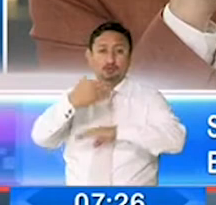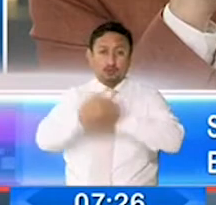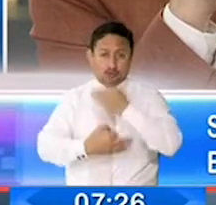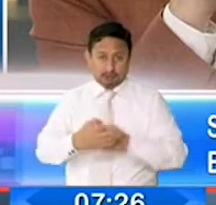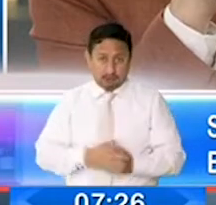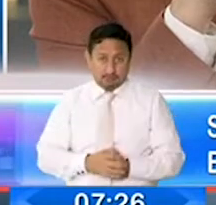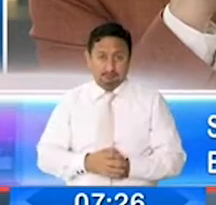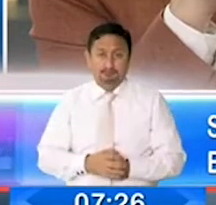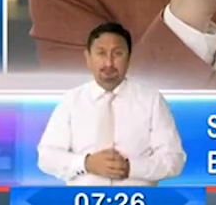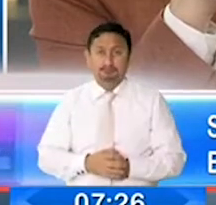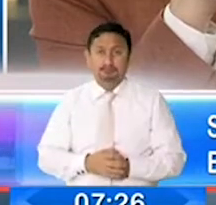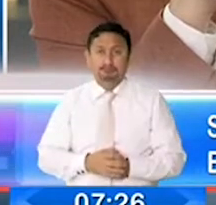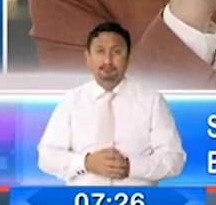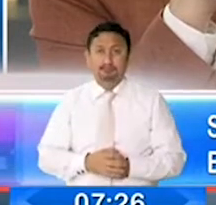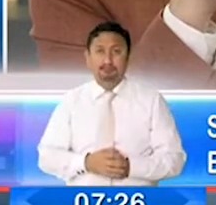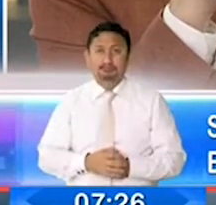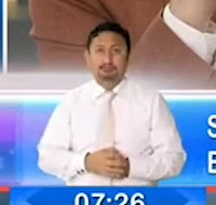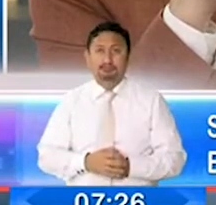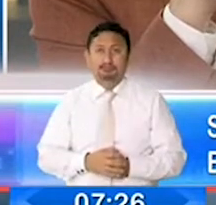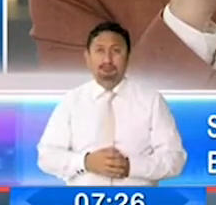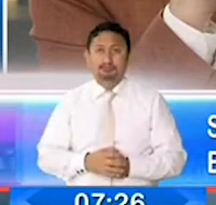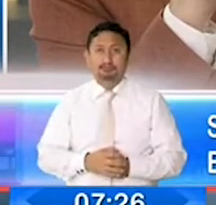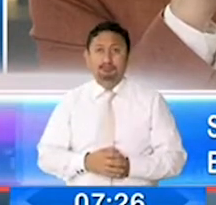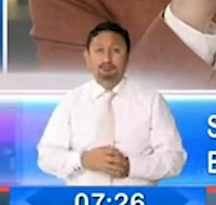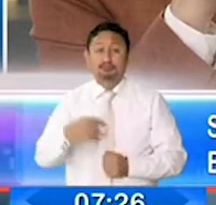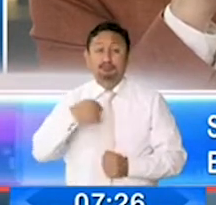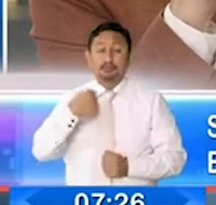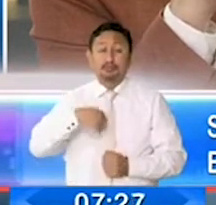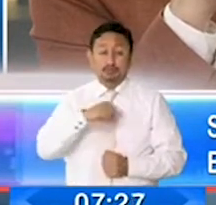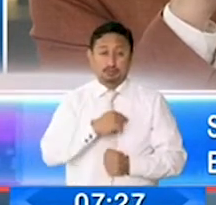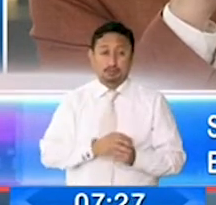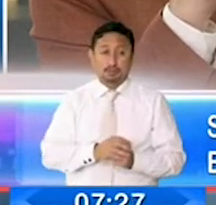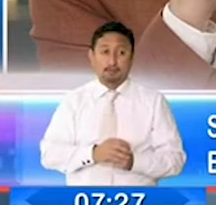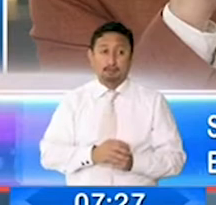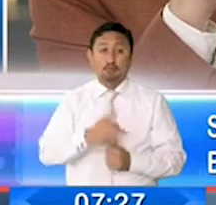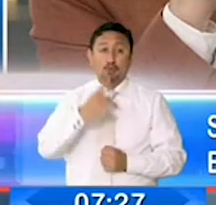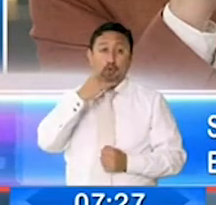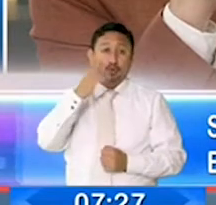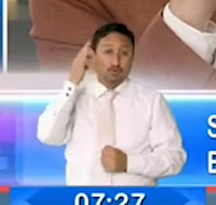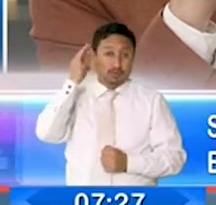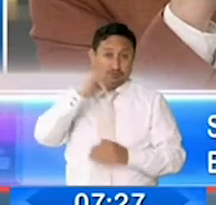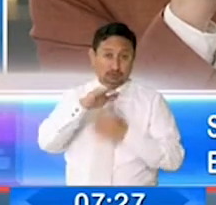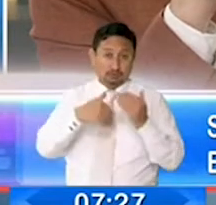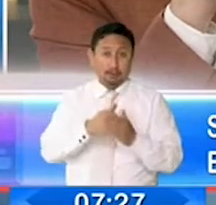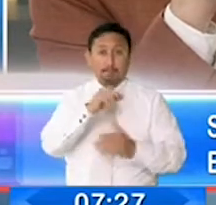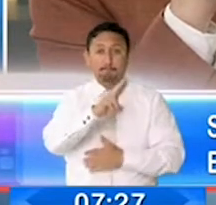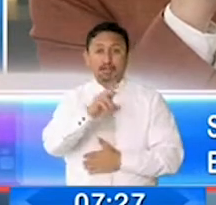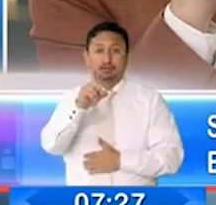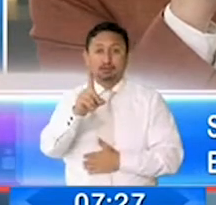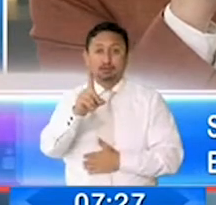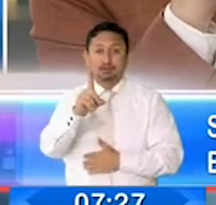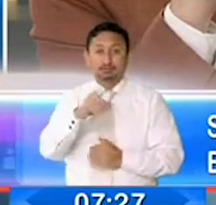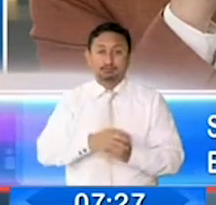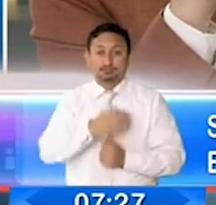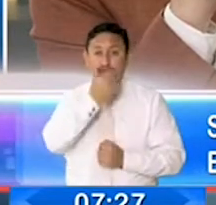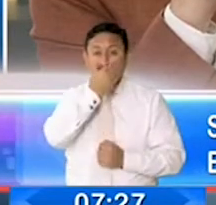Justicia, nosotros somos 21 jueces, entre jueces y conjuezas, y